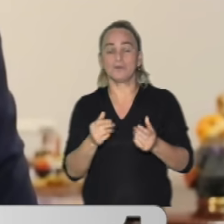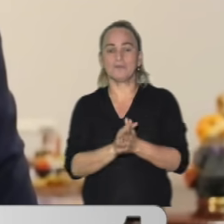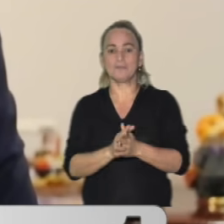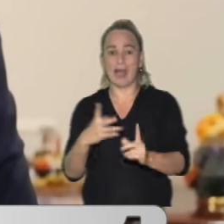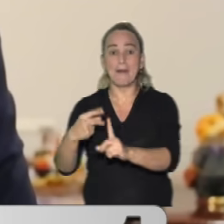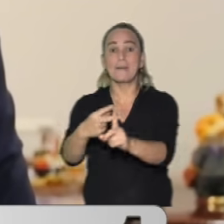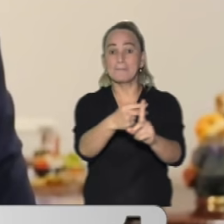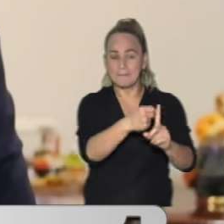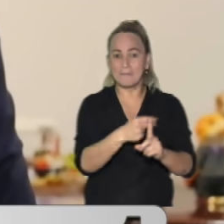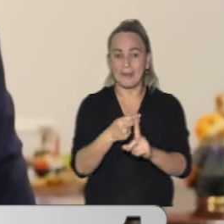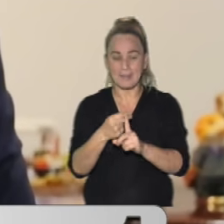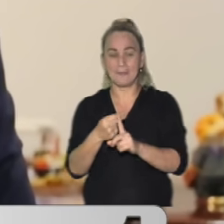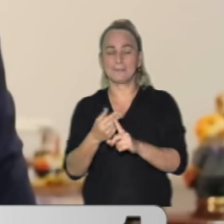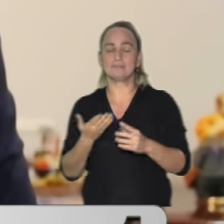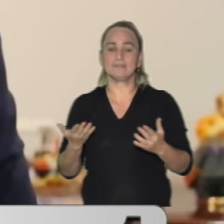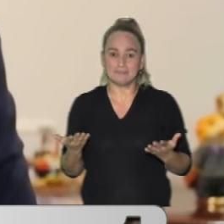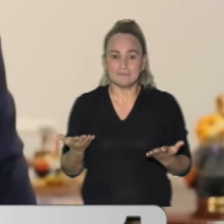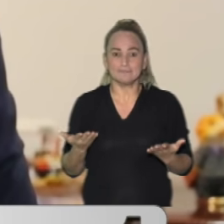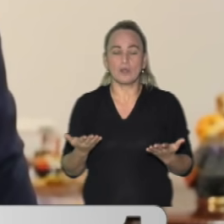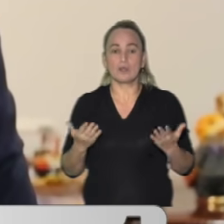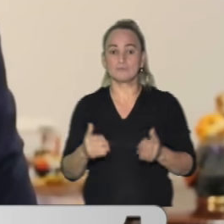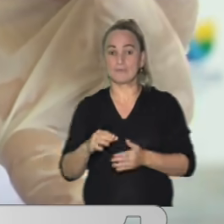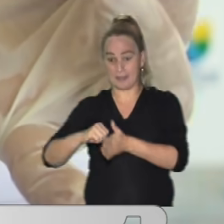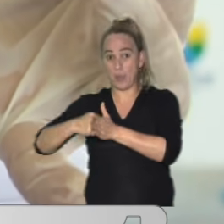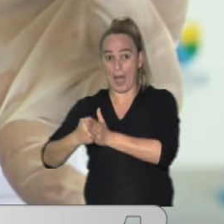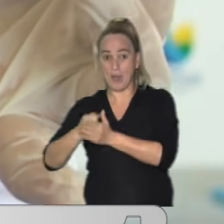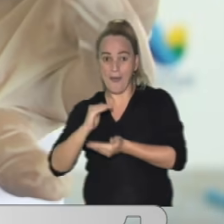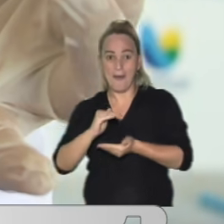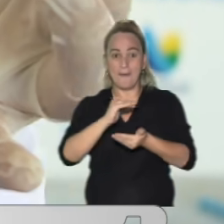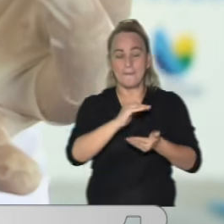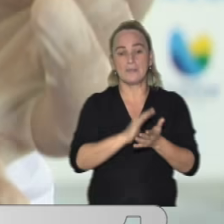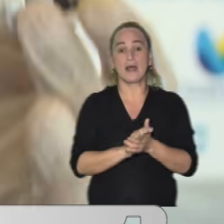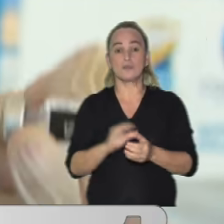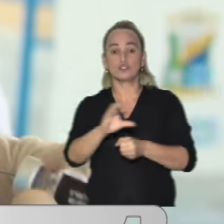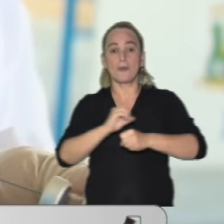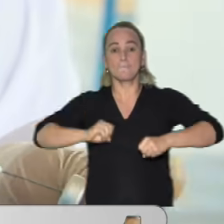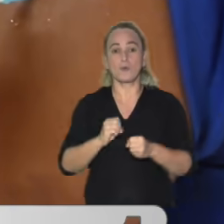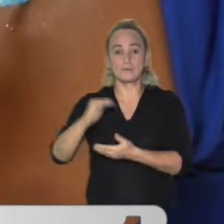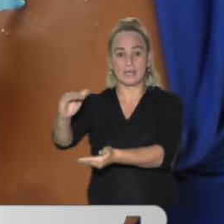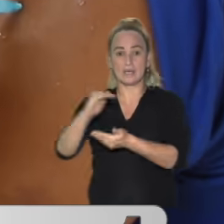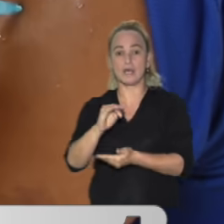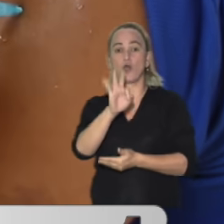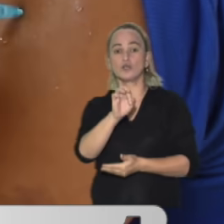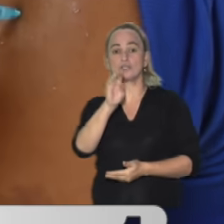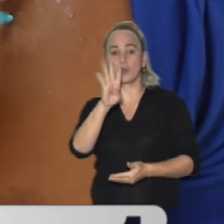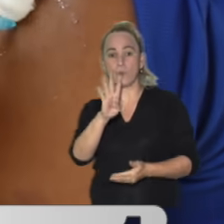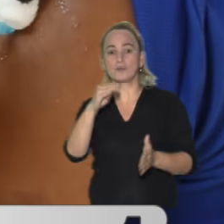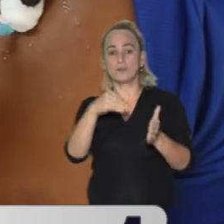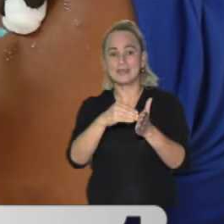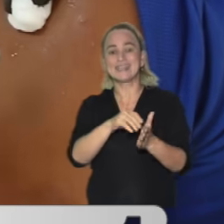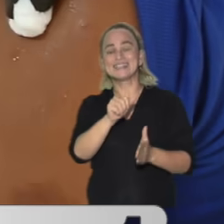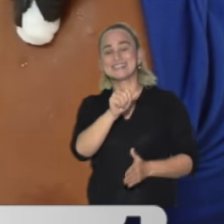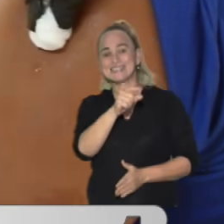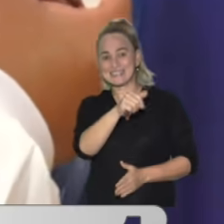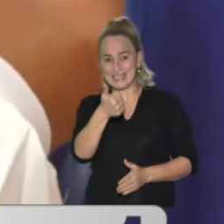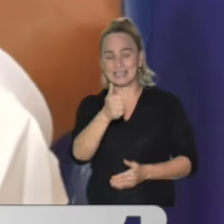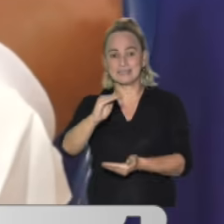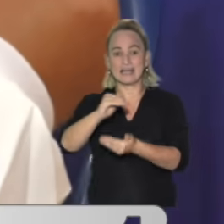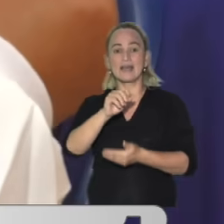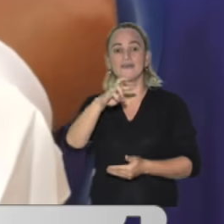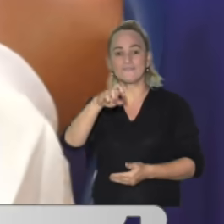de vacunas que tenemos actualmente en reserva. Entre tanto, Bogotá recibió 84.410 dosis de